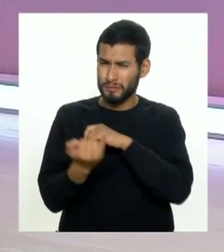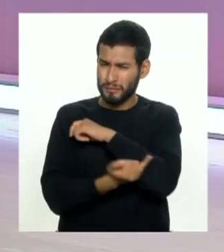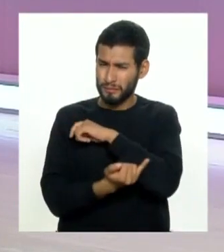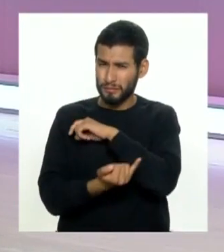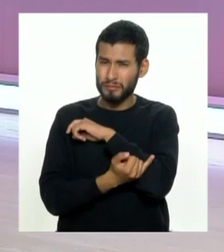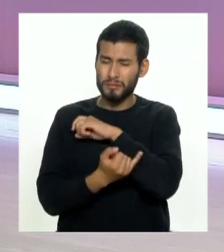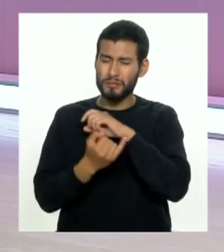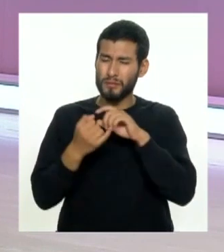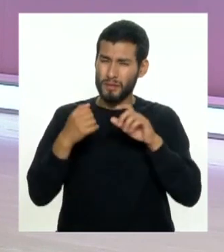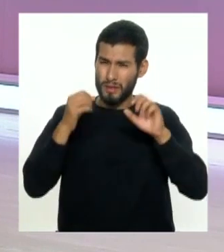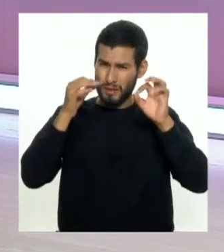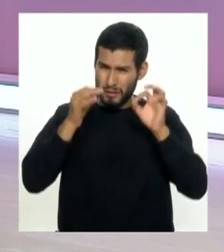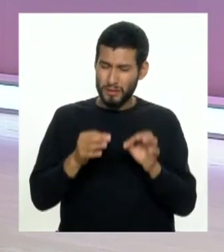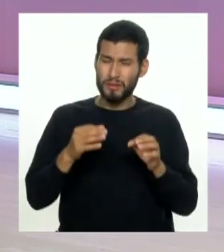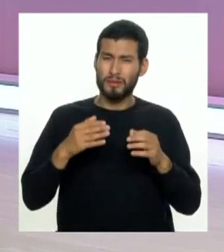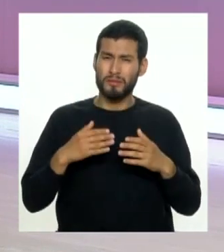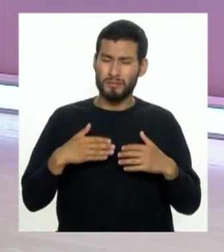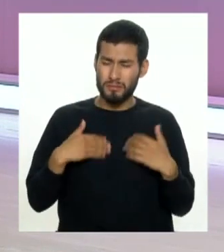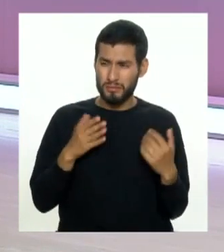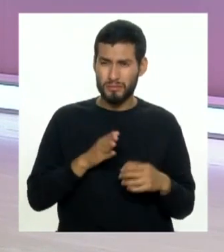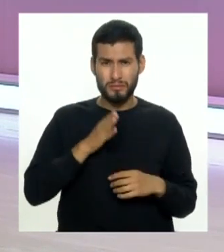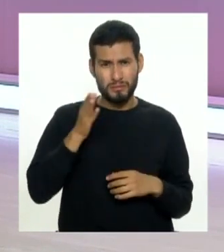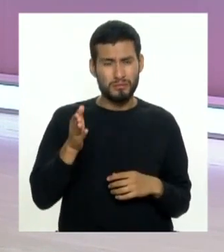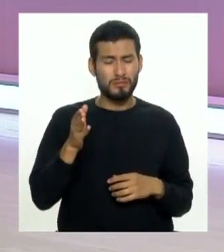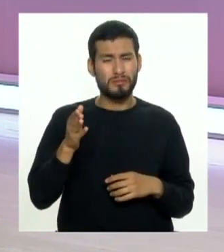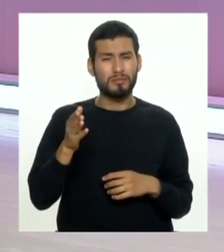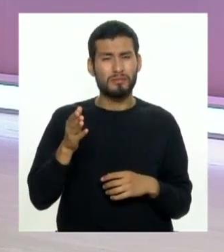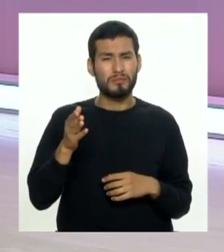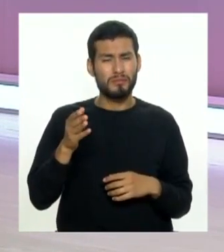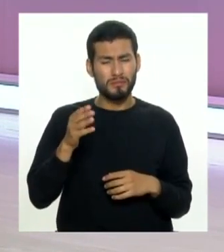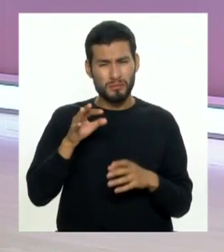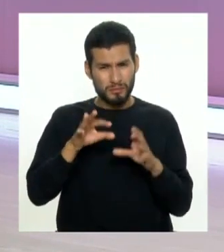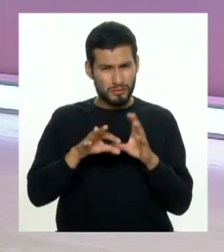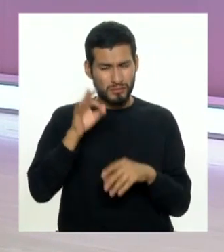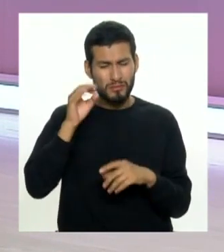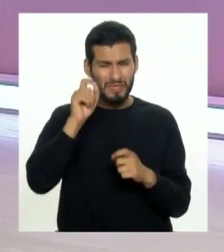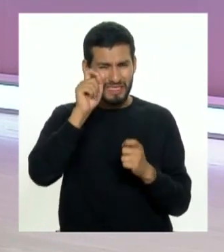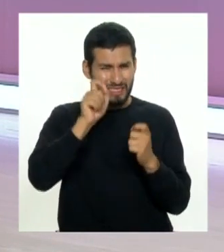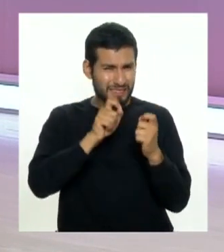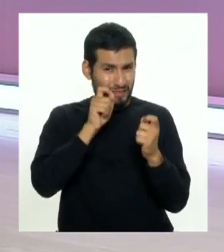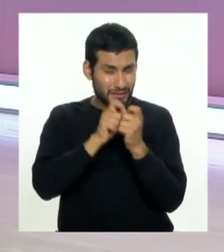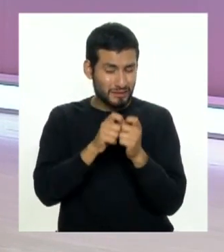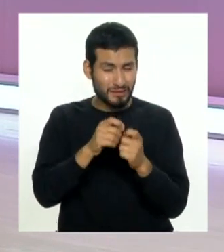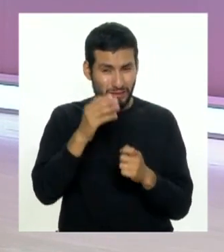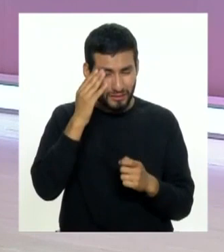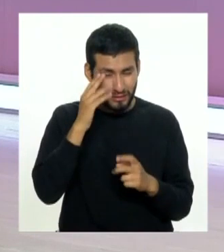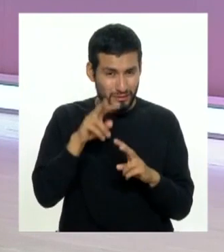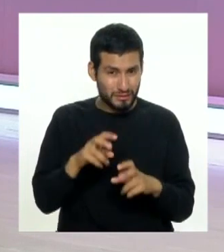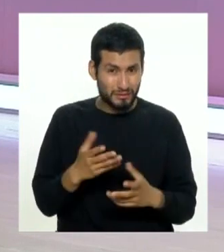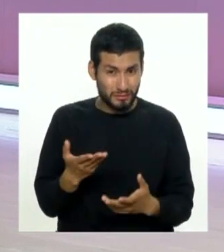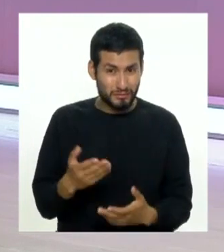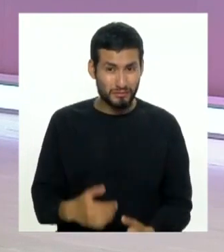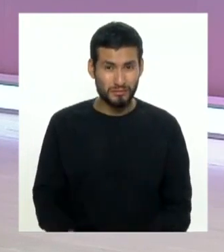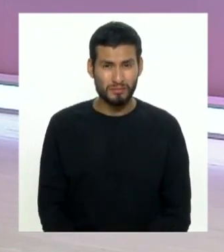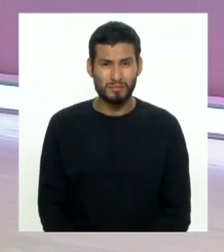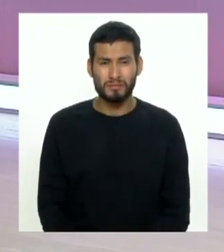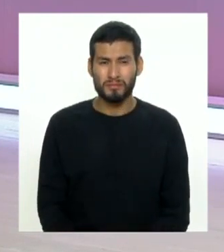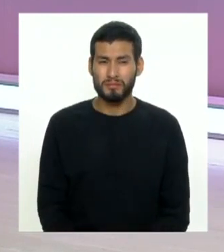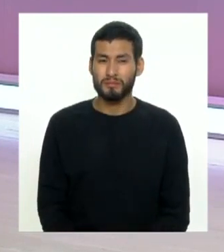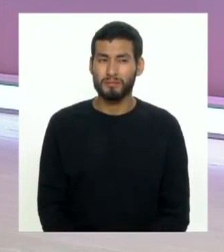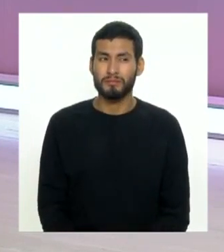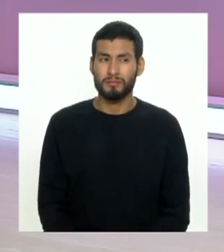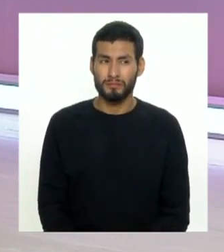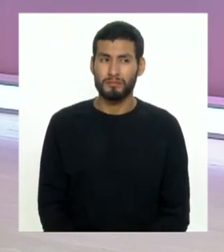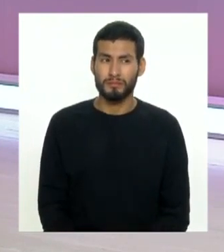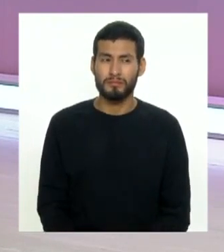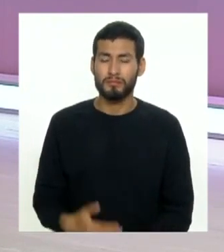él pueda ir y tener, digamos, un diagnóstico más preciso? Muchas gracias. Yo